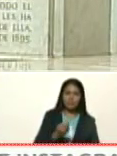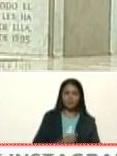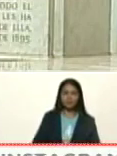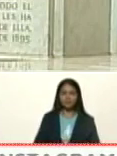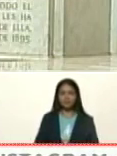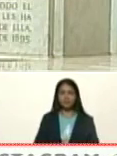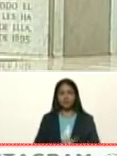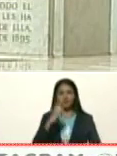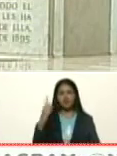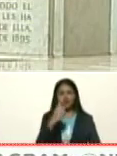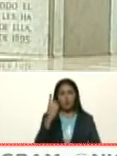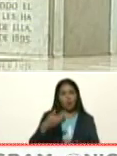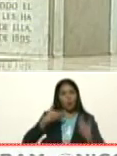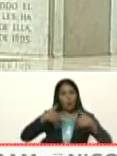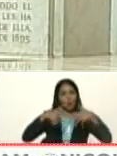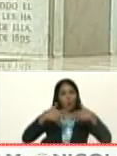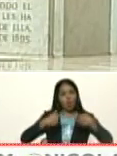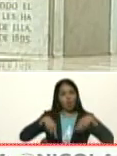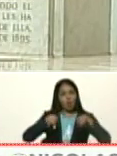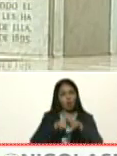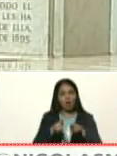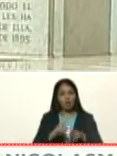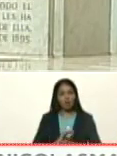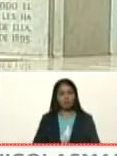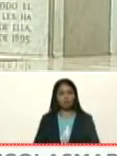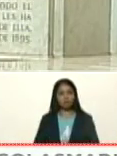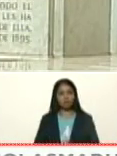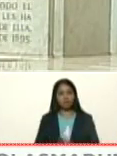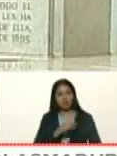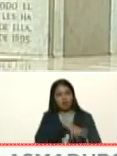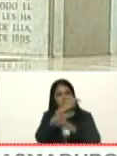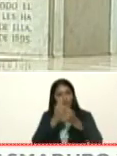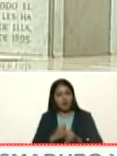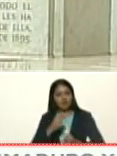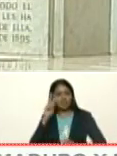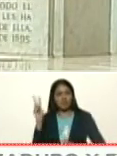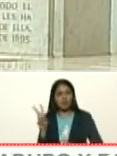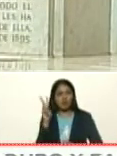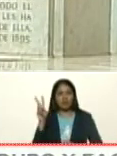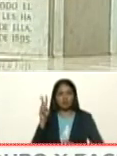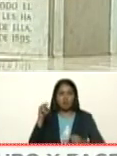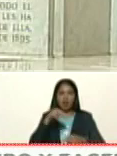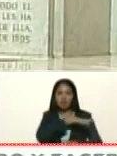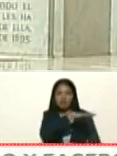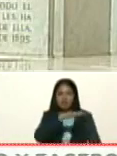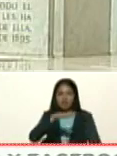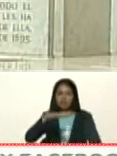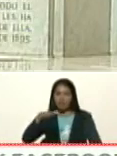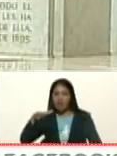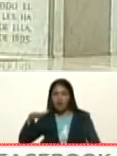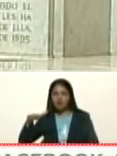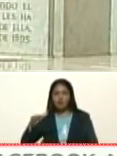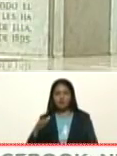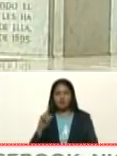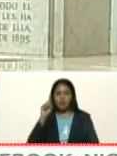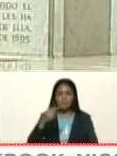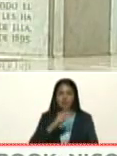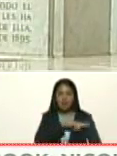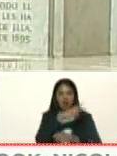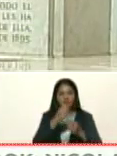en un solo ejército las fuerzas venezolanas del llano y las